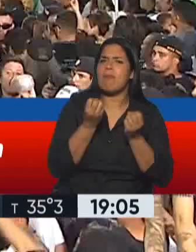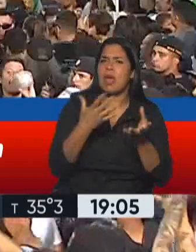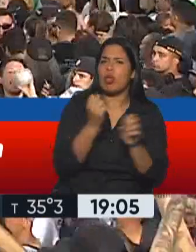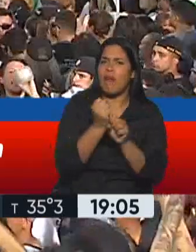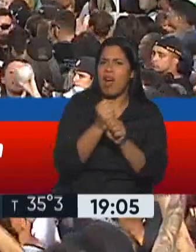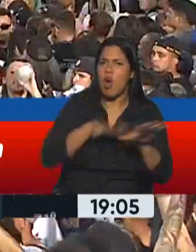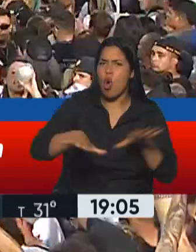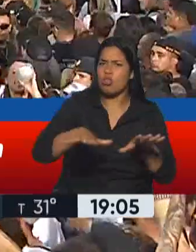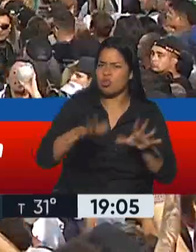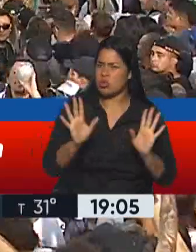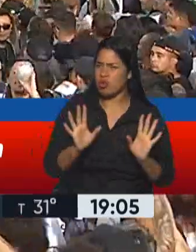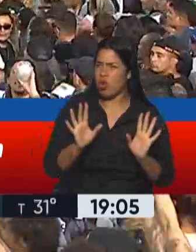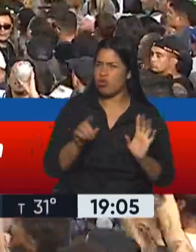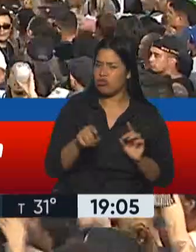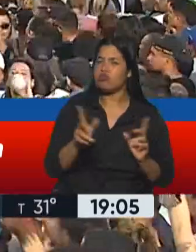Y después,